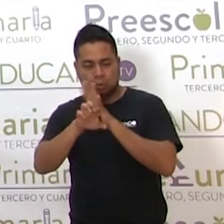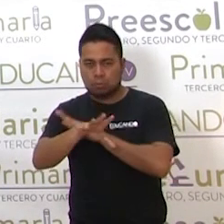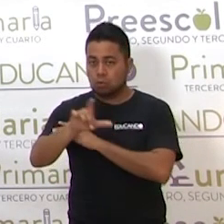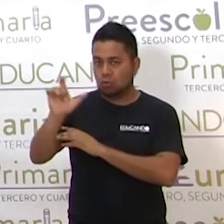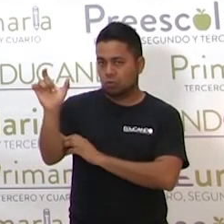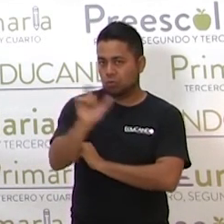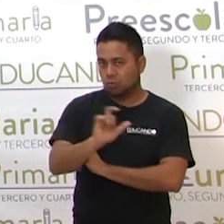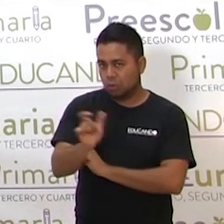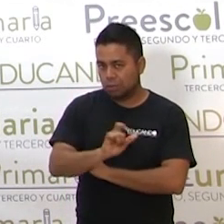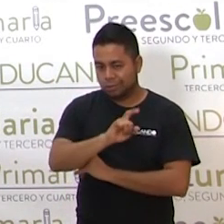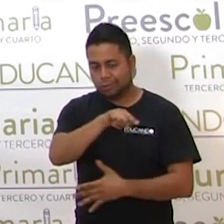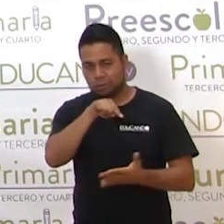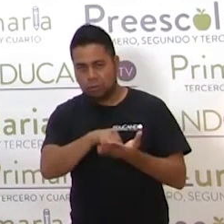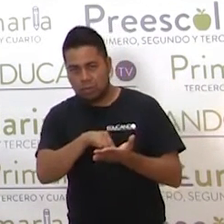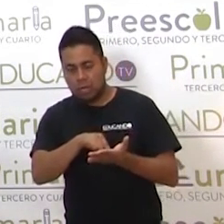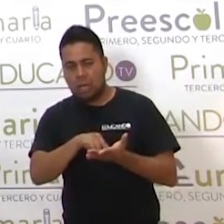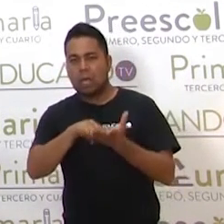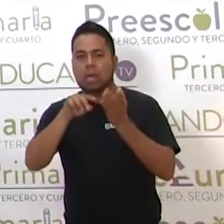época o el lugar físico.